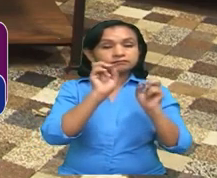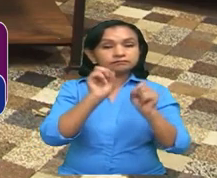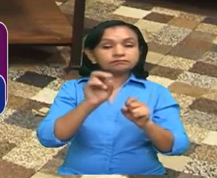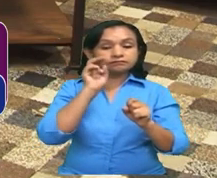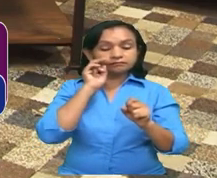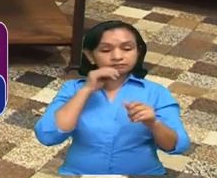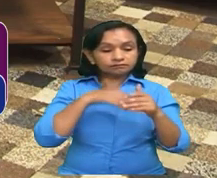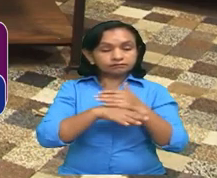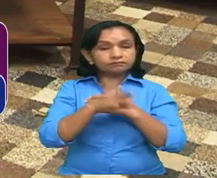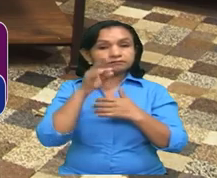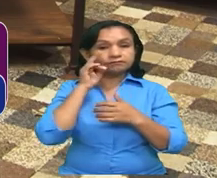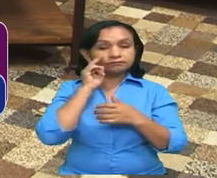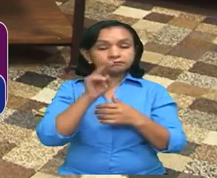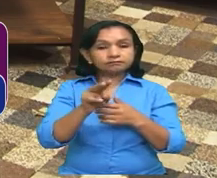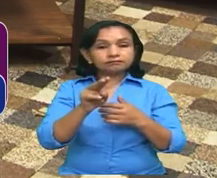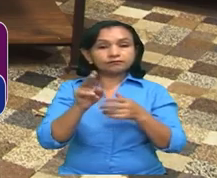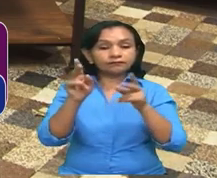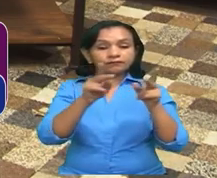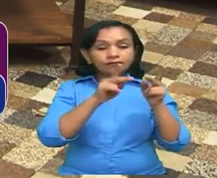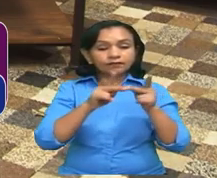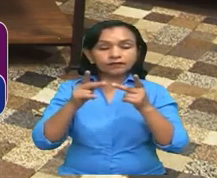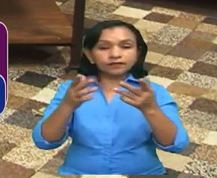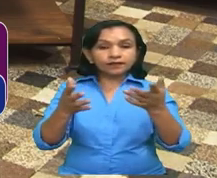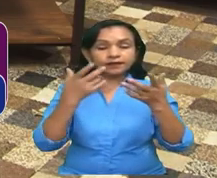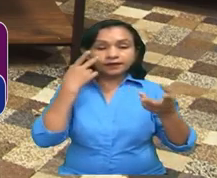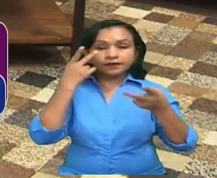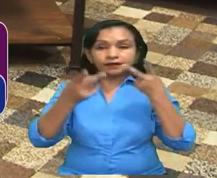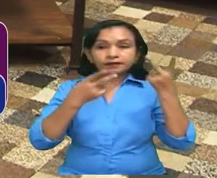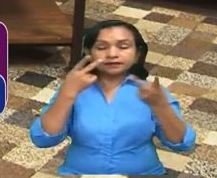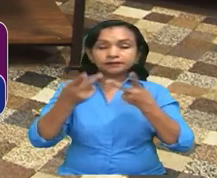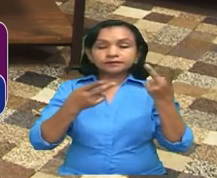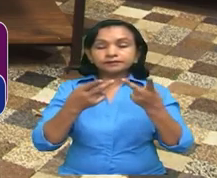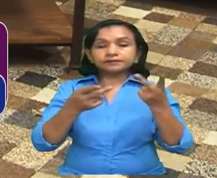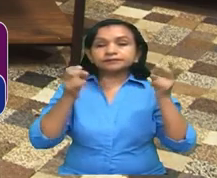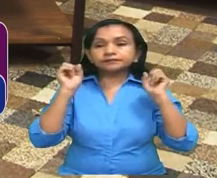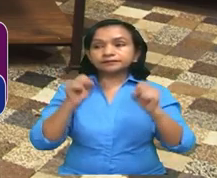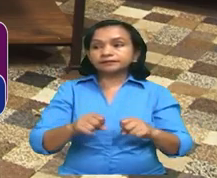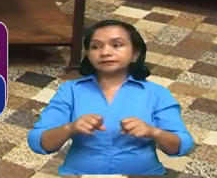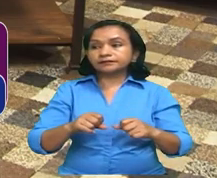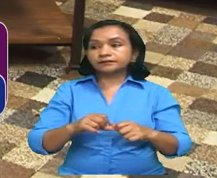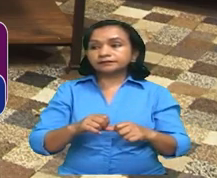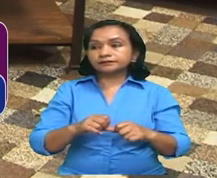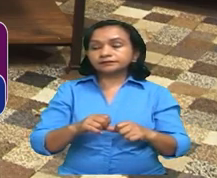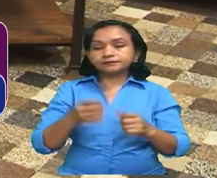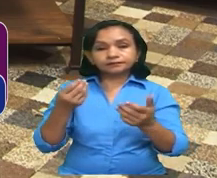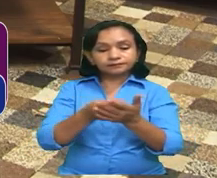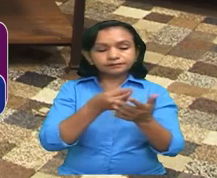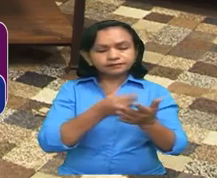día sábado ya tuvimos una mayor exposición y también hubo venta de artesanías, porque como